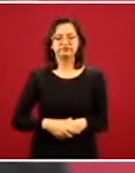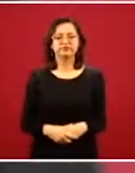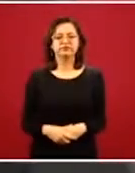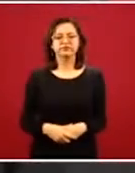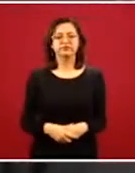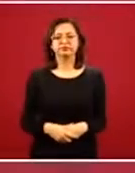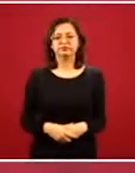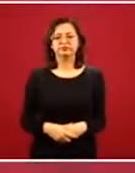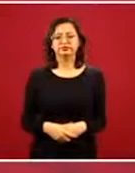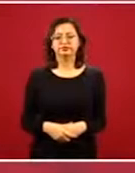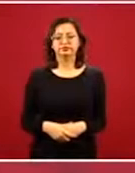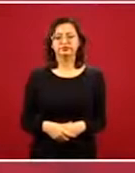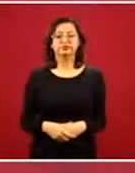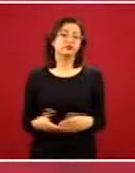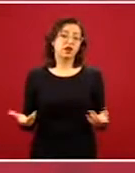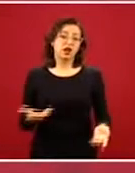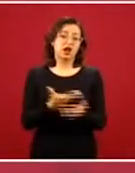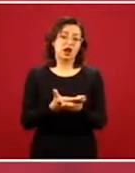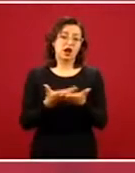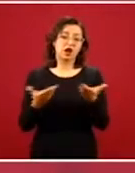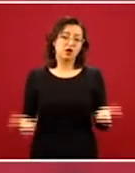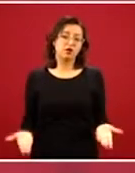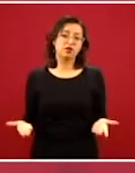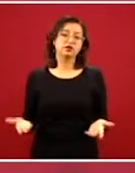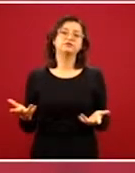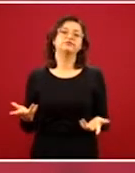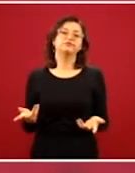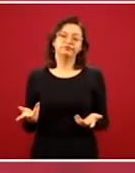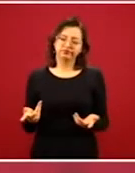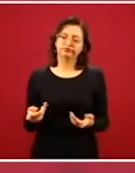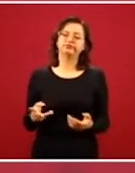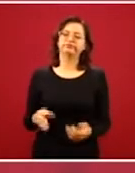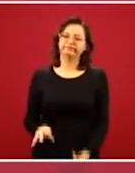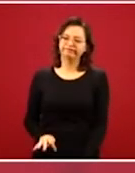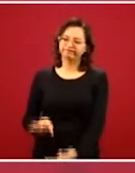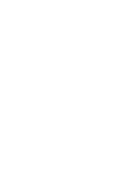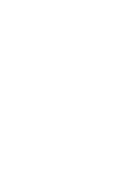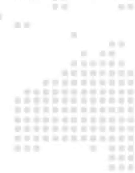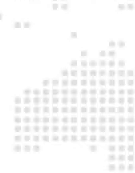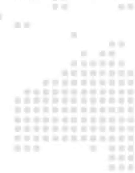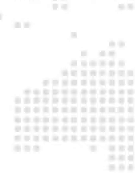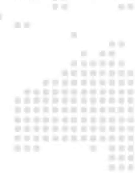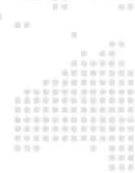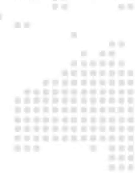es lo que se está enfrentando y vamos bien.